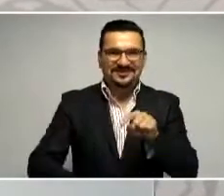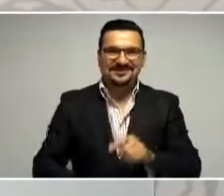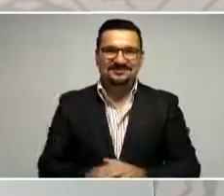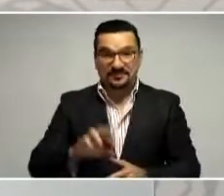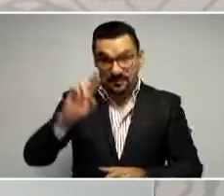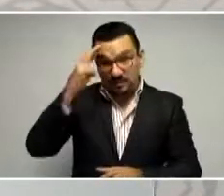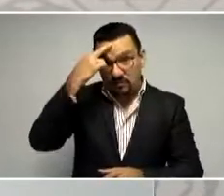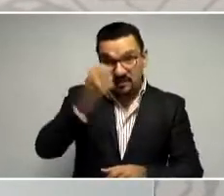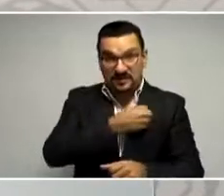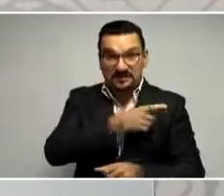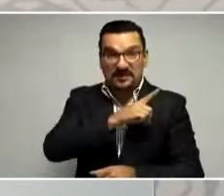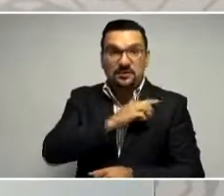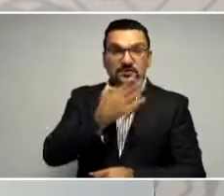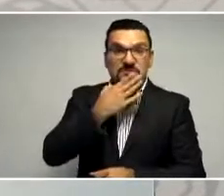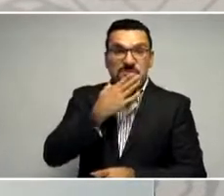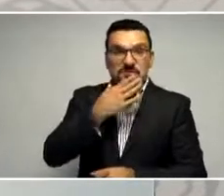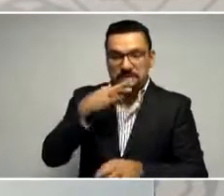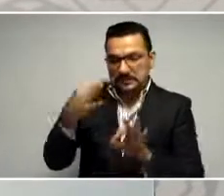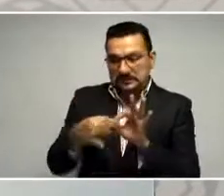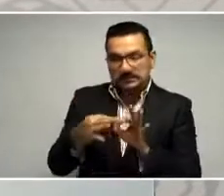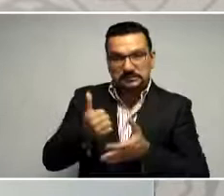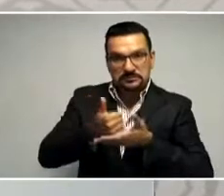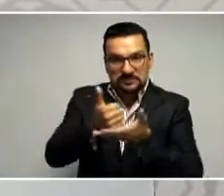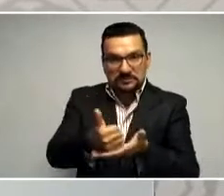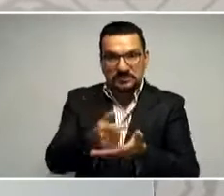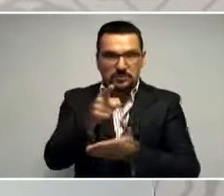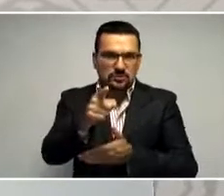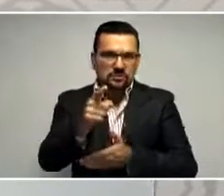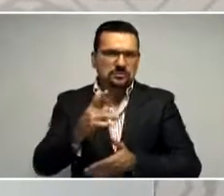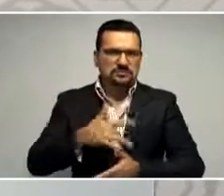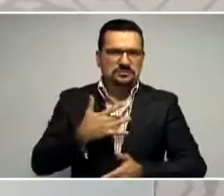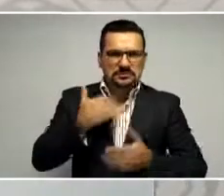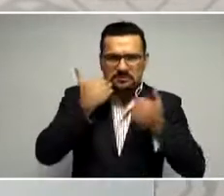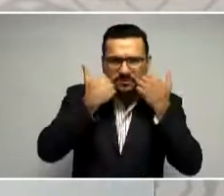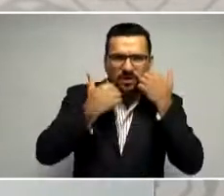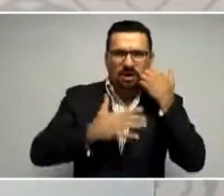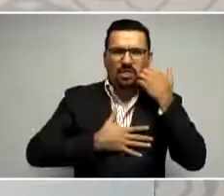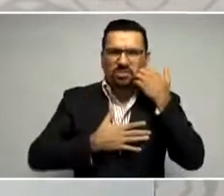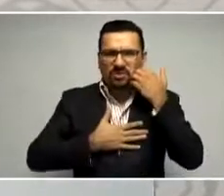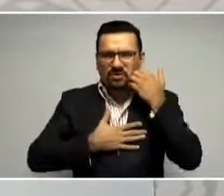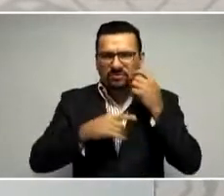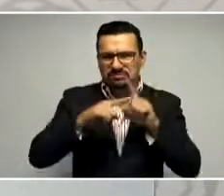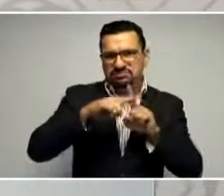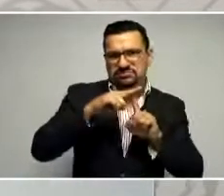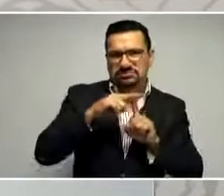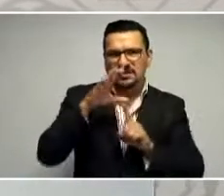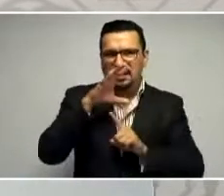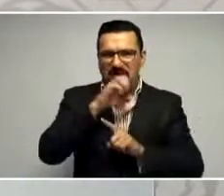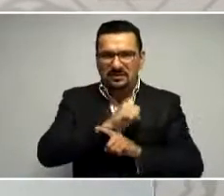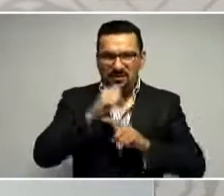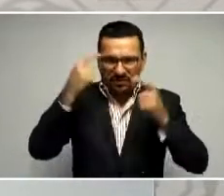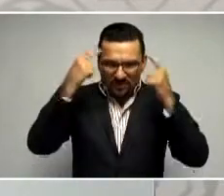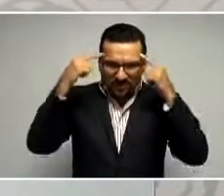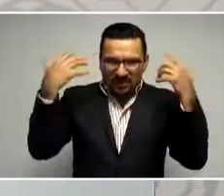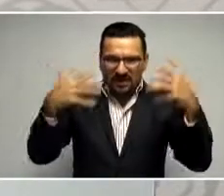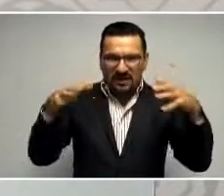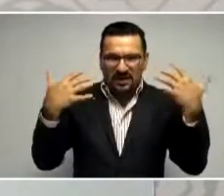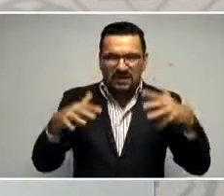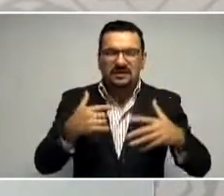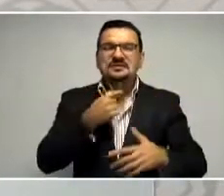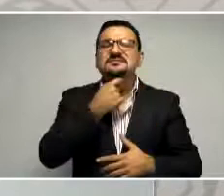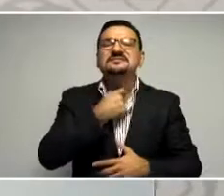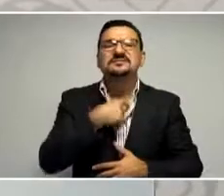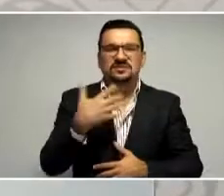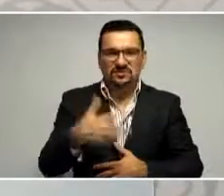Salud Sonora estamos listos para atenderte. Si presentas tos, fiebre, dolor de cabeza y garganta